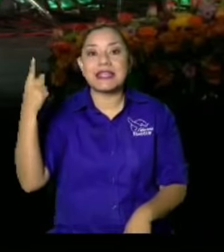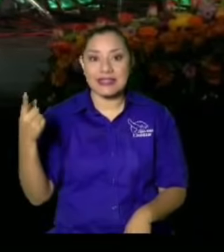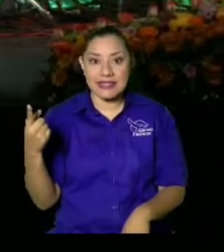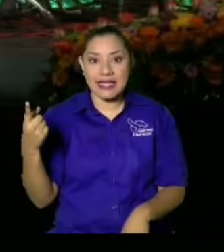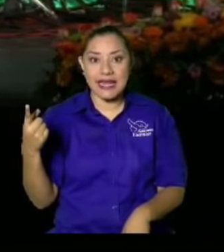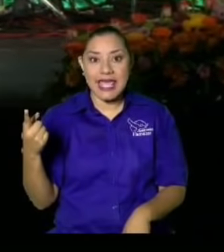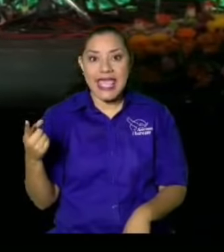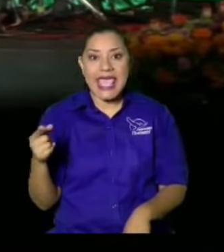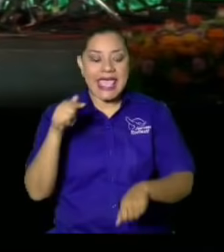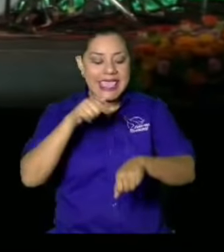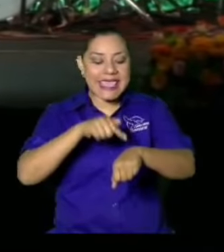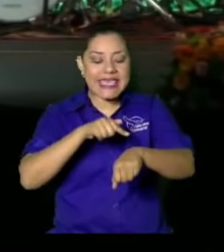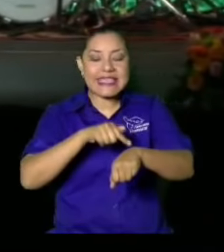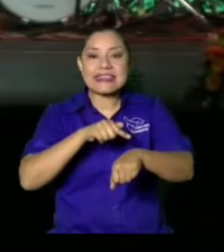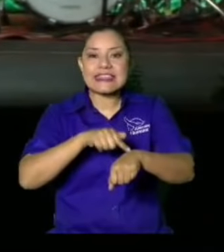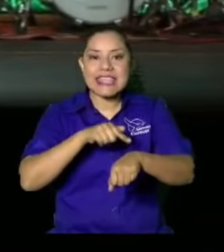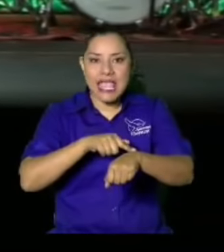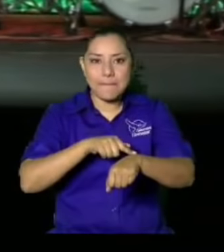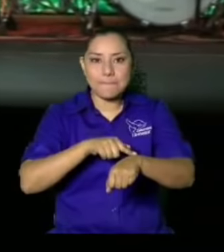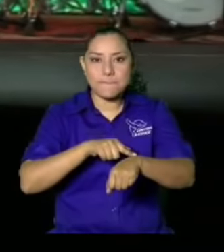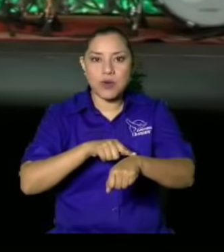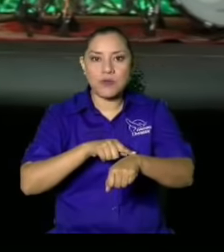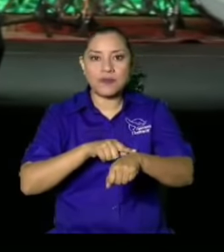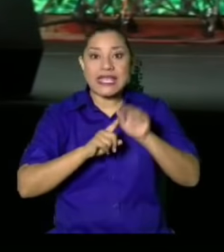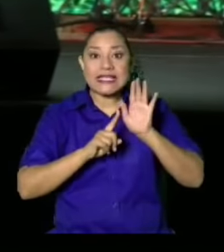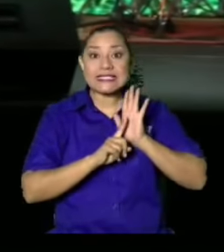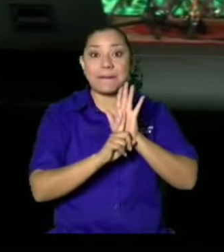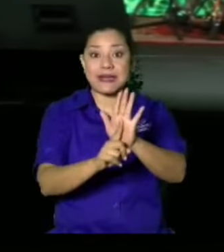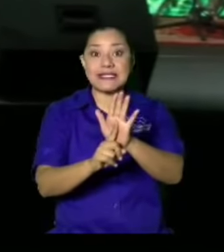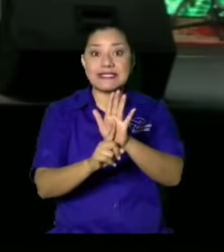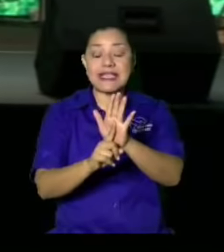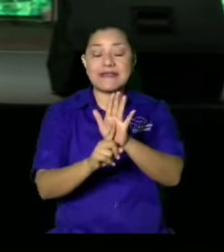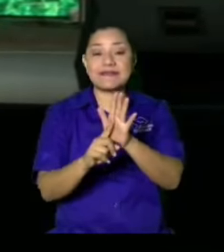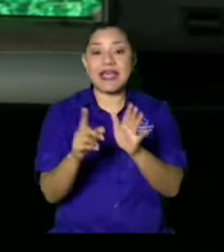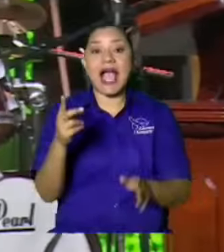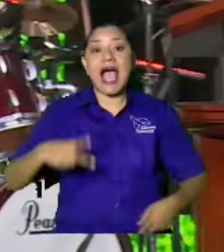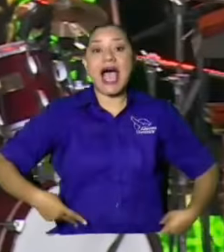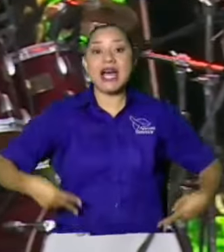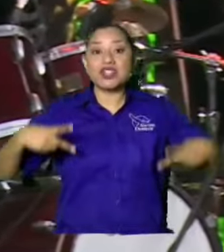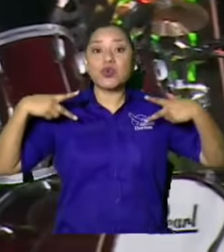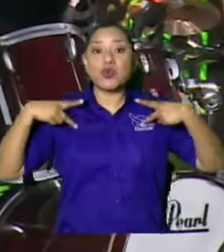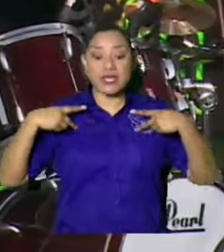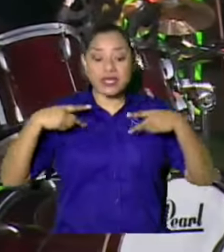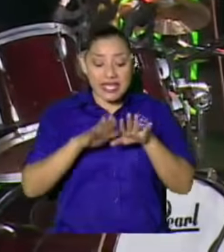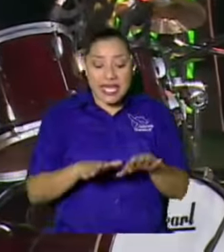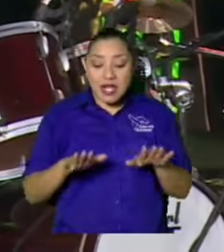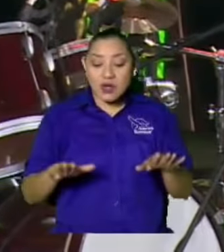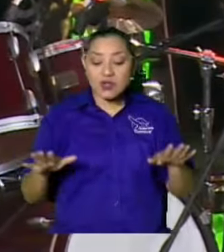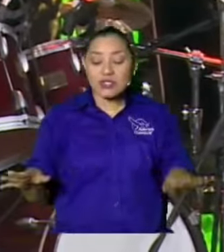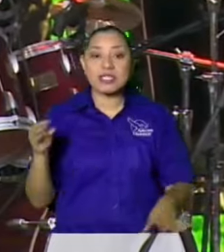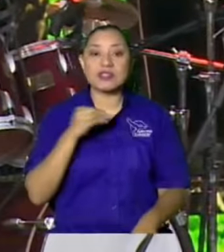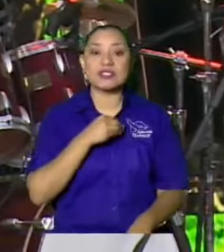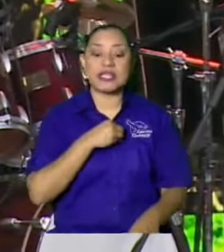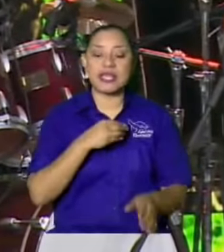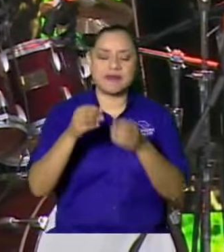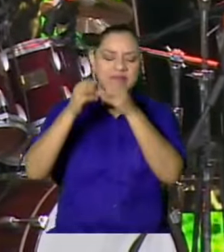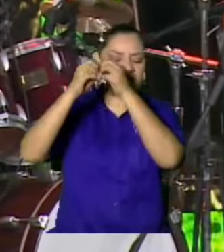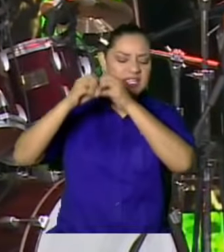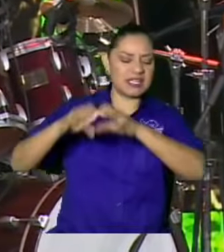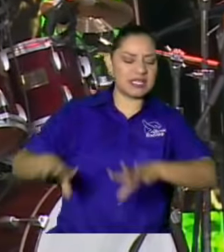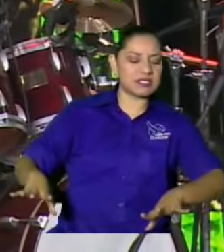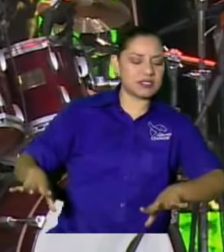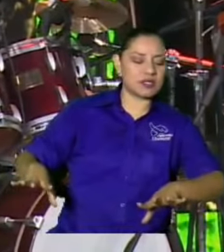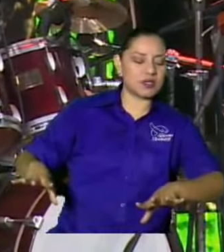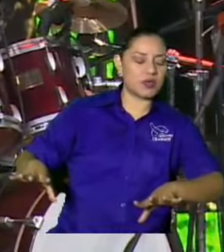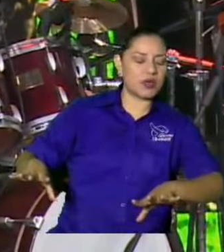esas potestades que están, quieren destruir, hermano, a nuestros pequeños, hermano, a nuestros niños. A qué hora aparece esa potestad, la